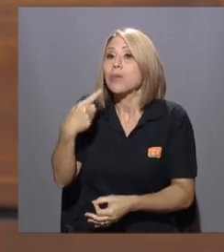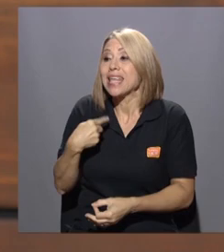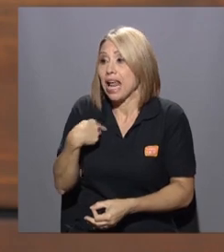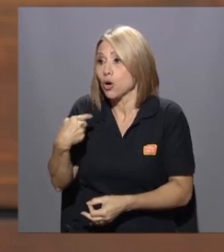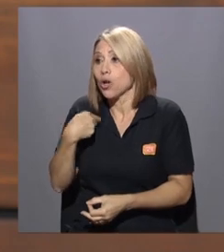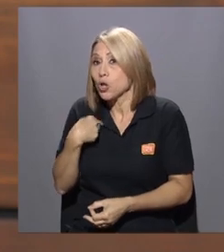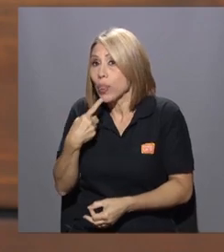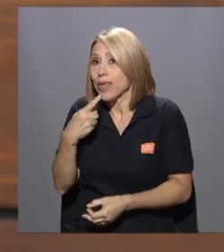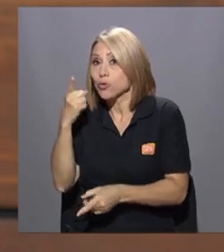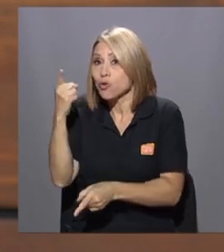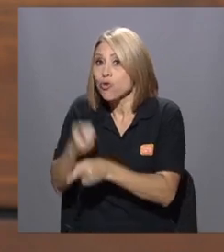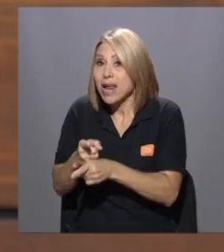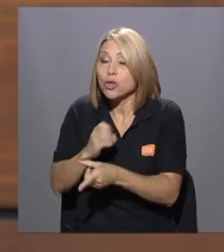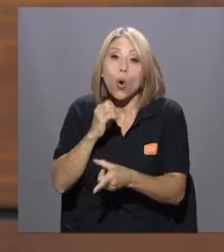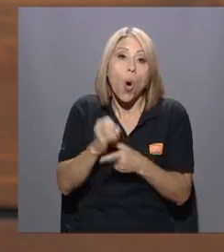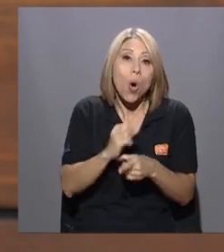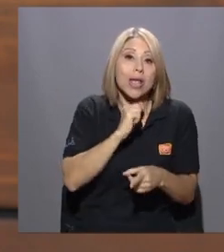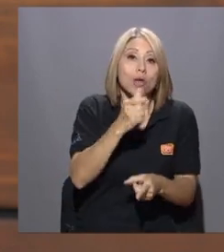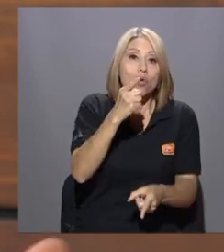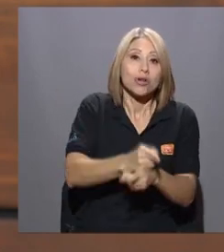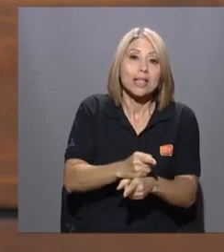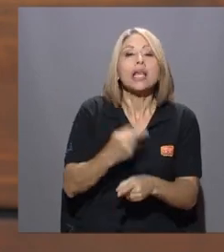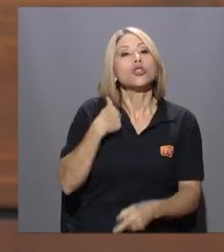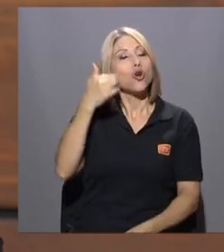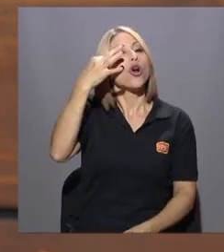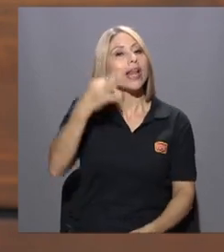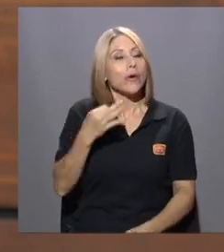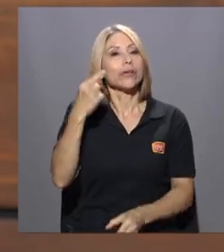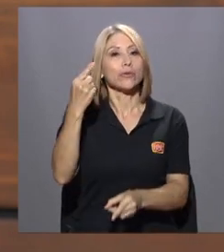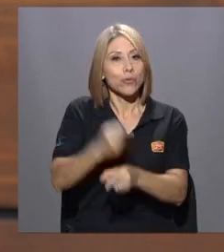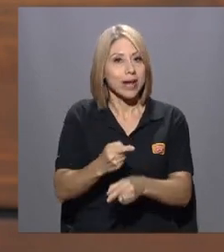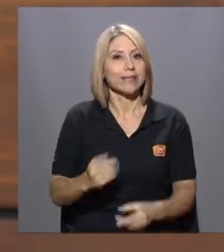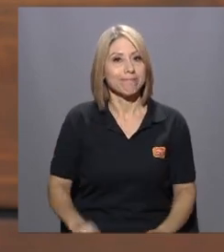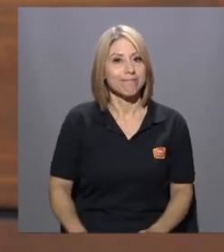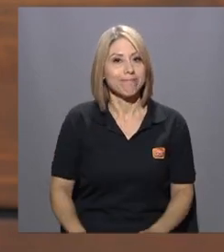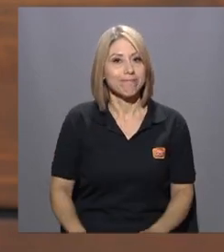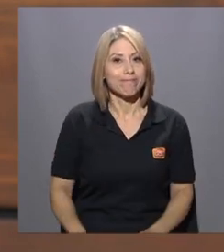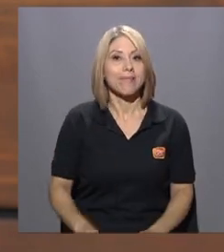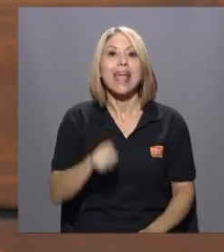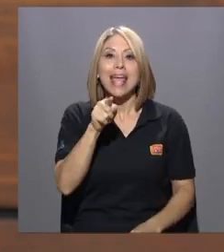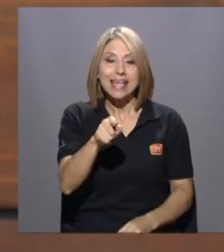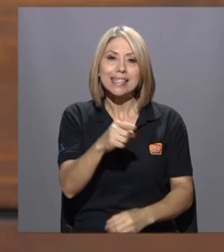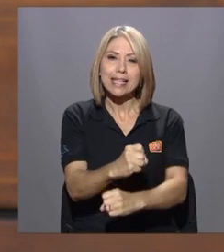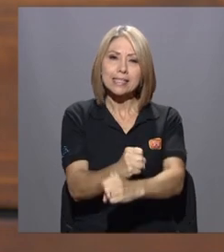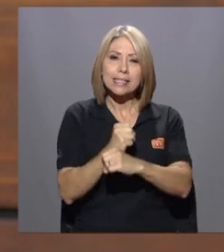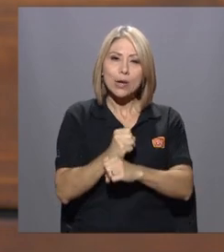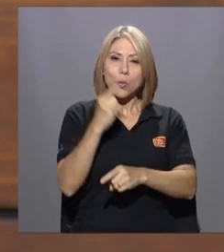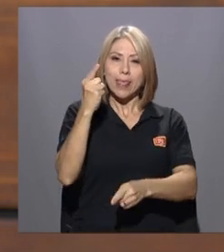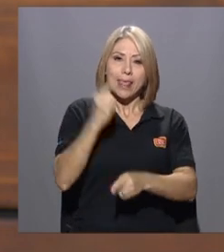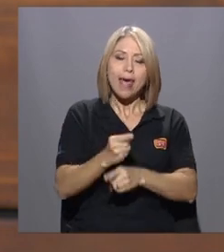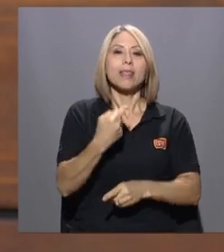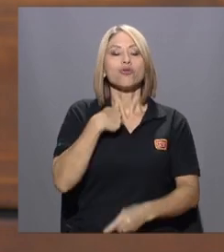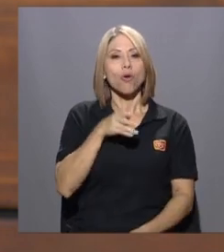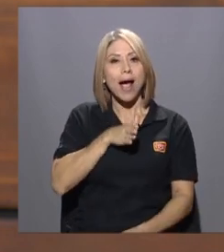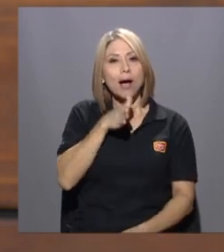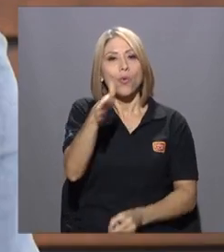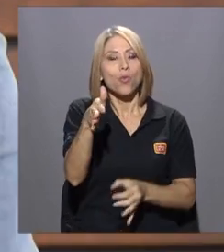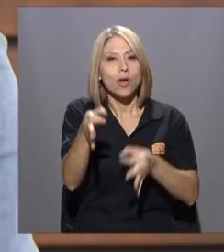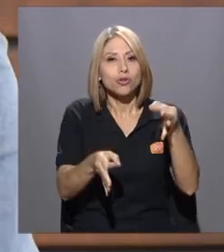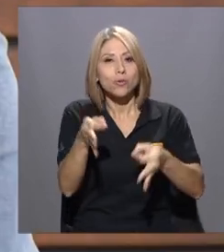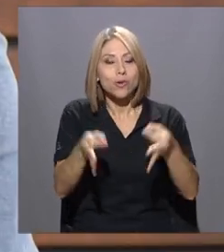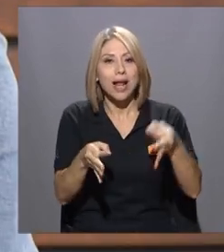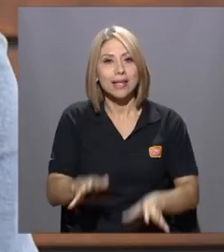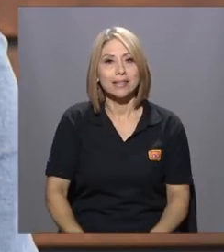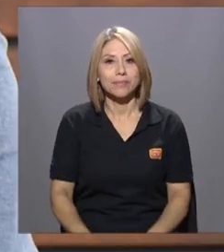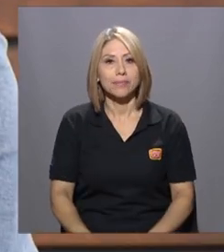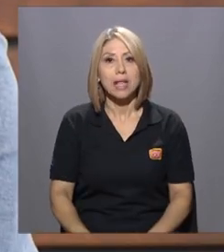o no. Y creo que es correcta, por eso, por esa convicción, es que acudo a los tribunales. ¿Se valora la